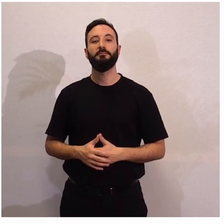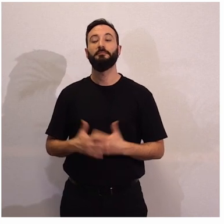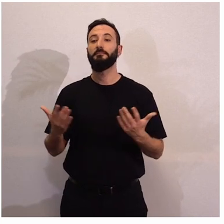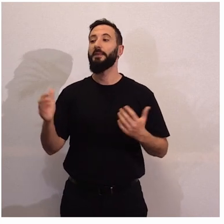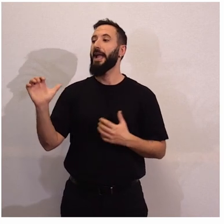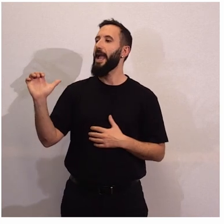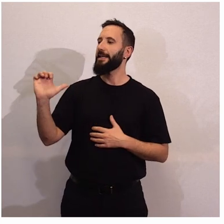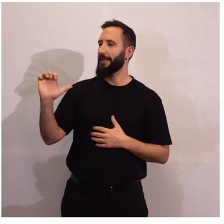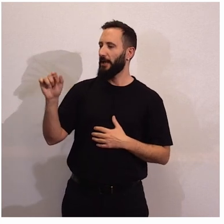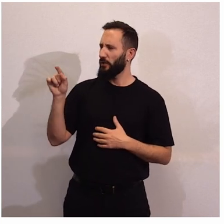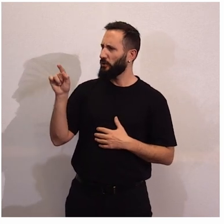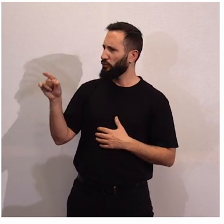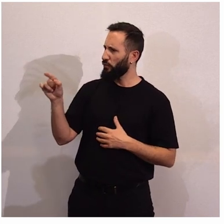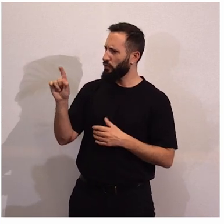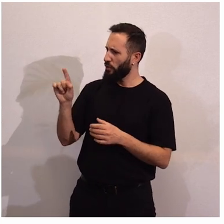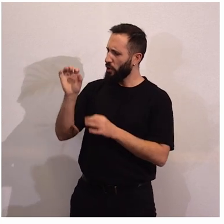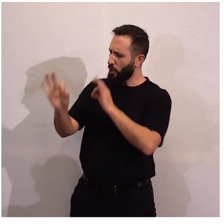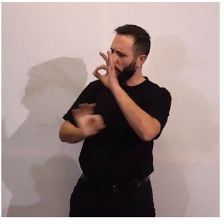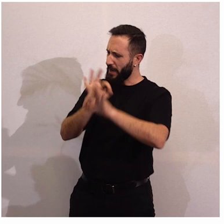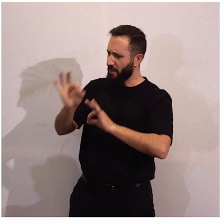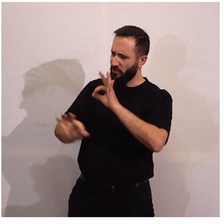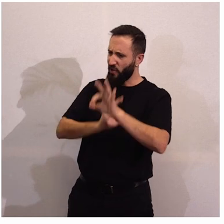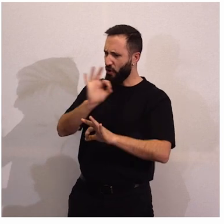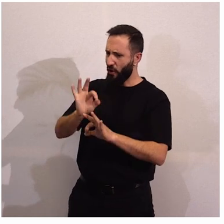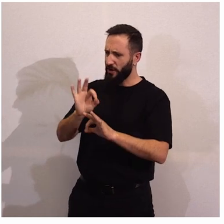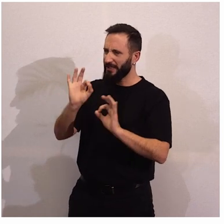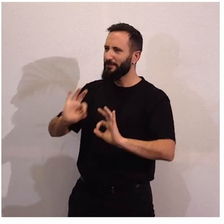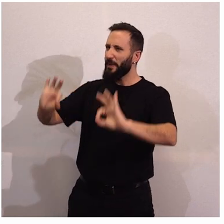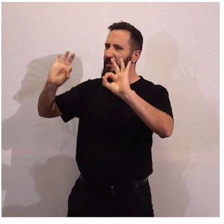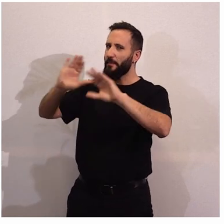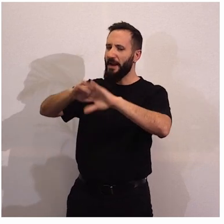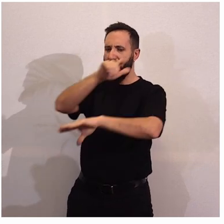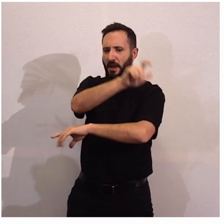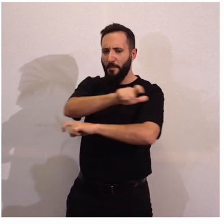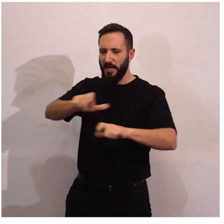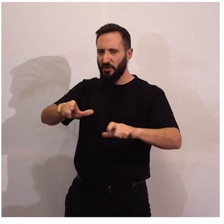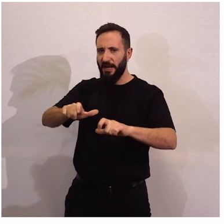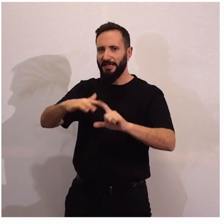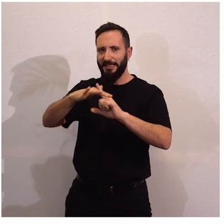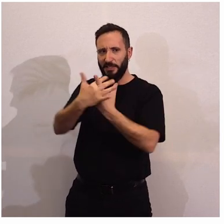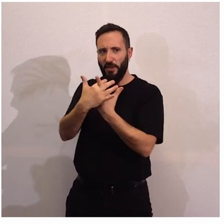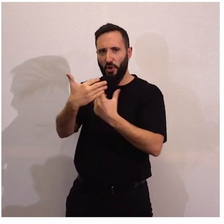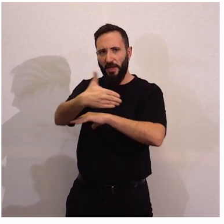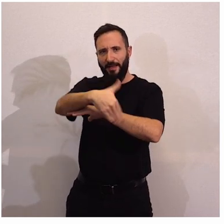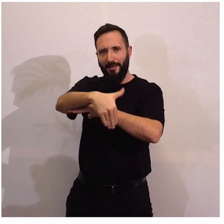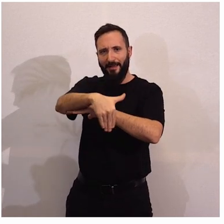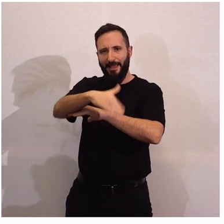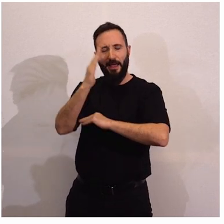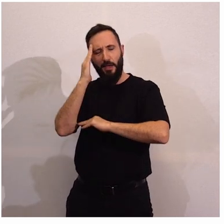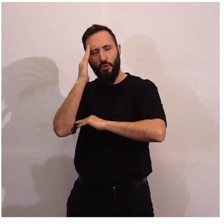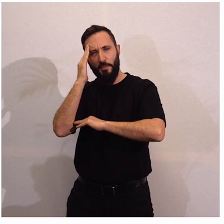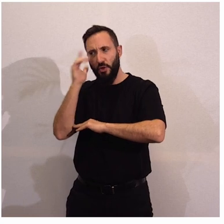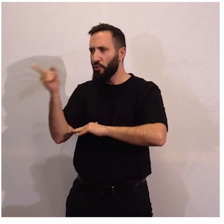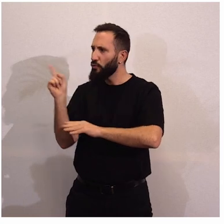Esther, tú has participado en una organización que ayuda a personas que se han visto en una situación de vivir en la